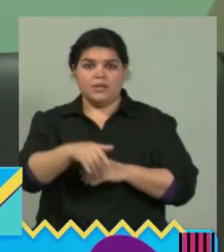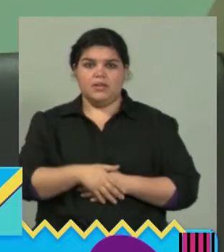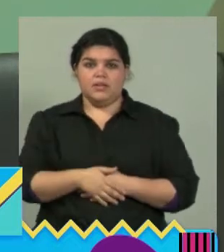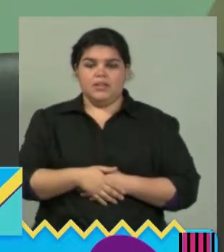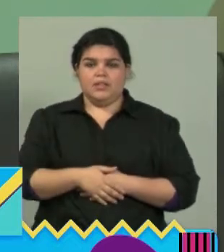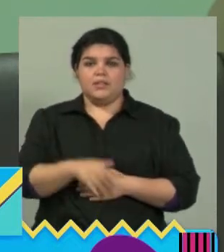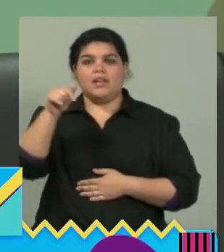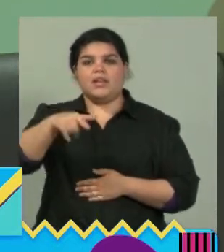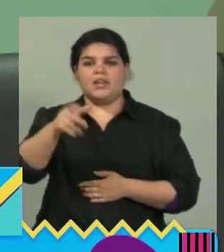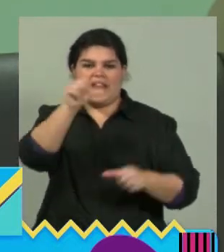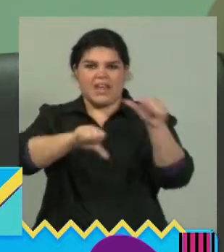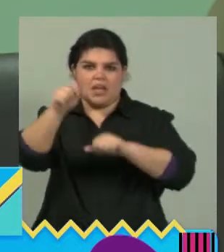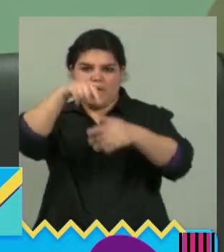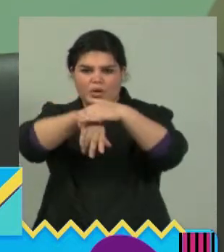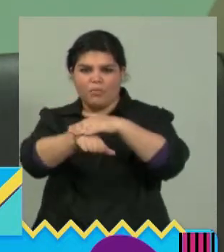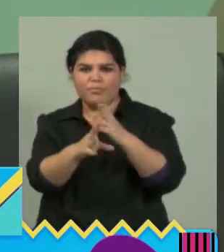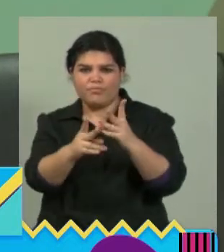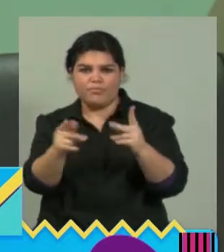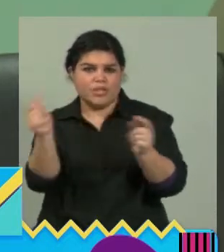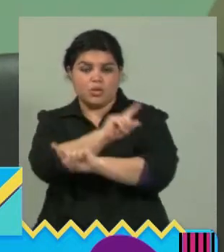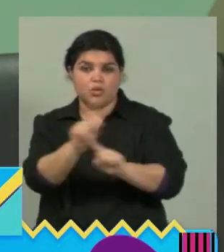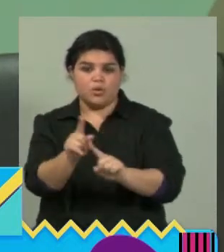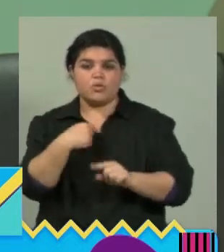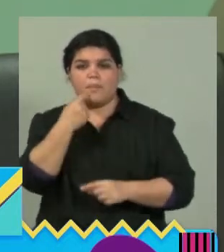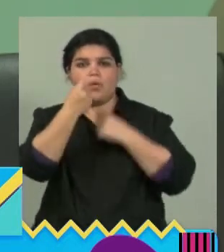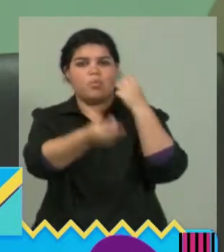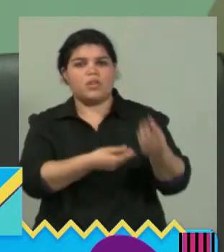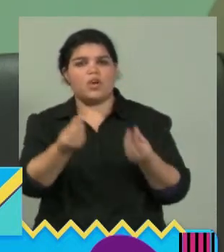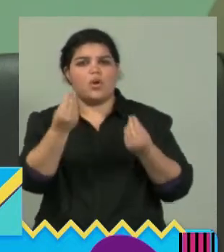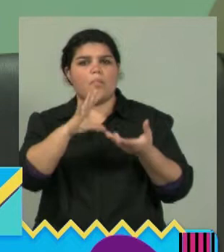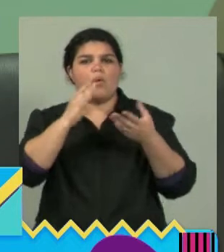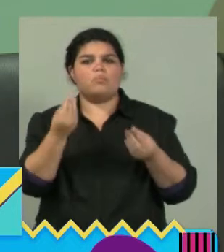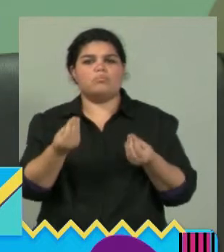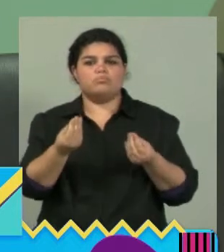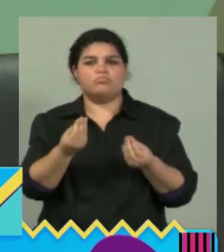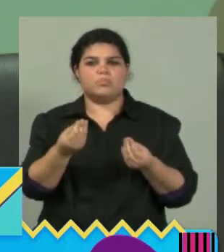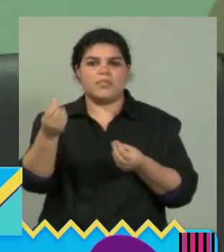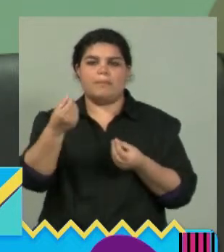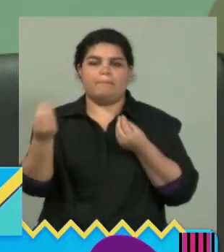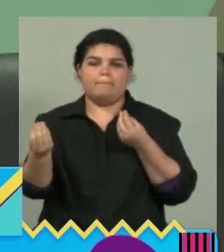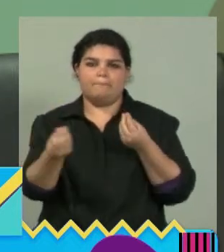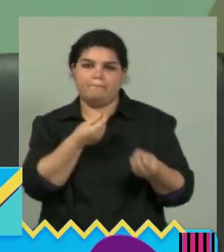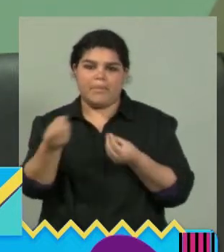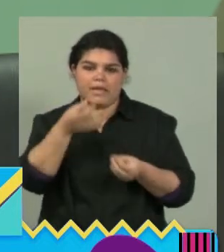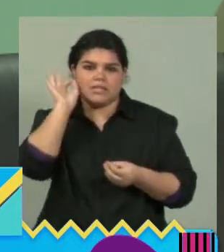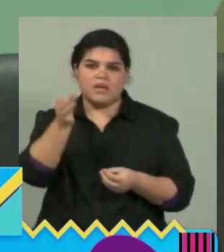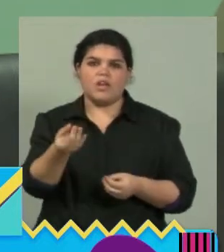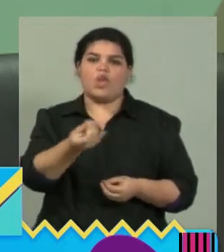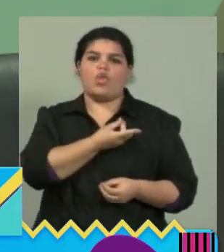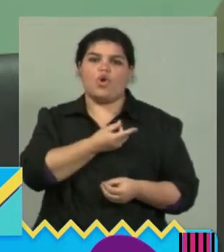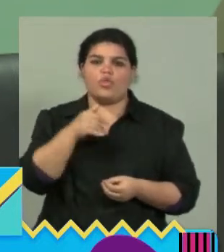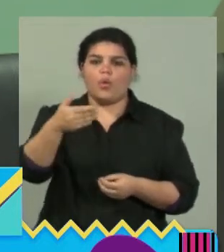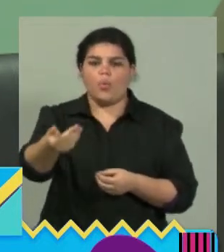degrada el cianuro. Yo les pregunté, bueno, ¿cómo se puede hacer? Si hay algún método para determinar cuándo y dónde va a aparecer